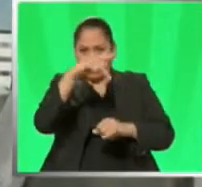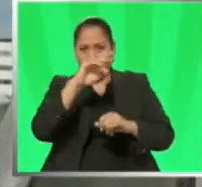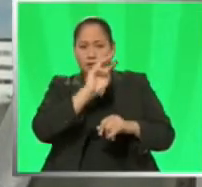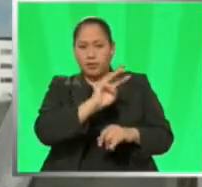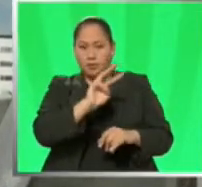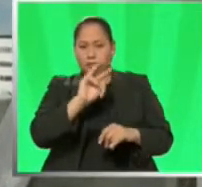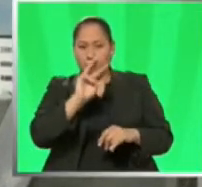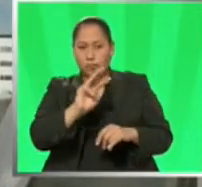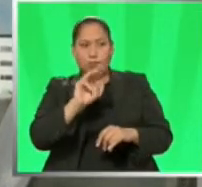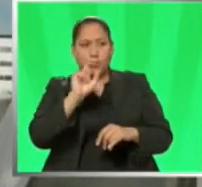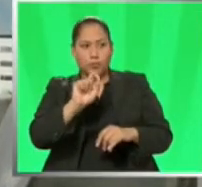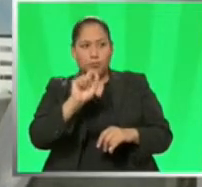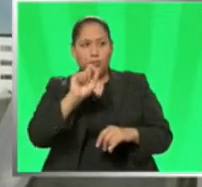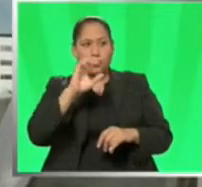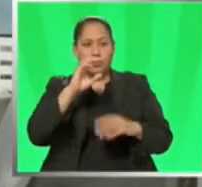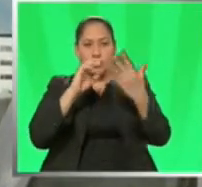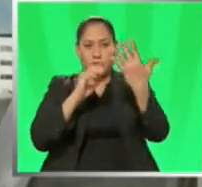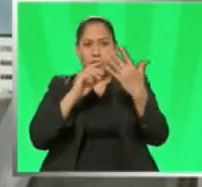es